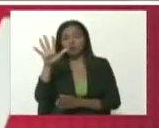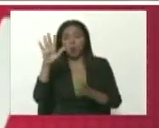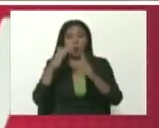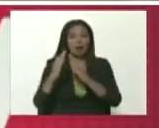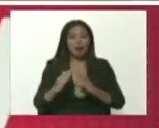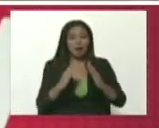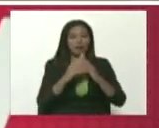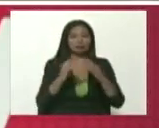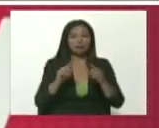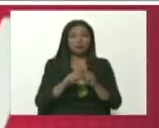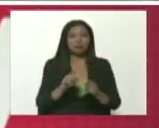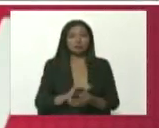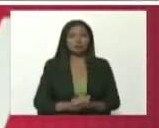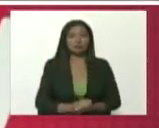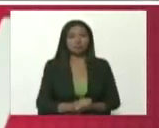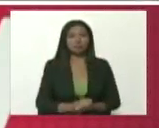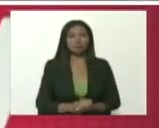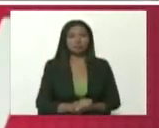camarada presidente,